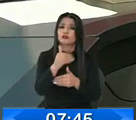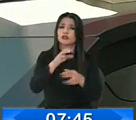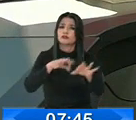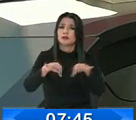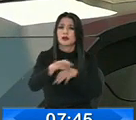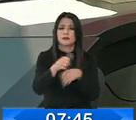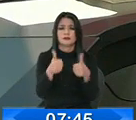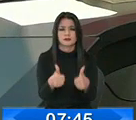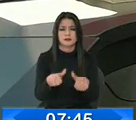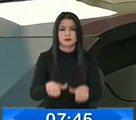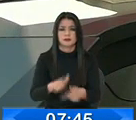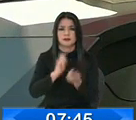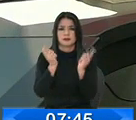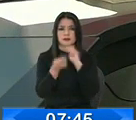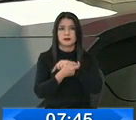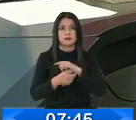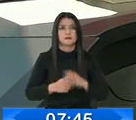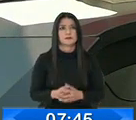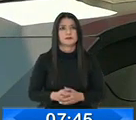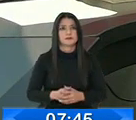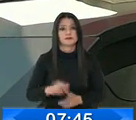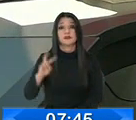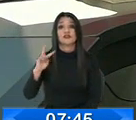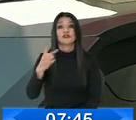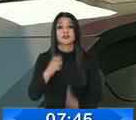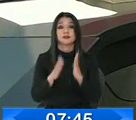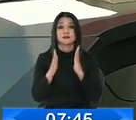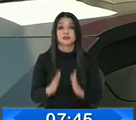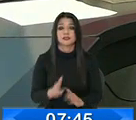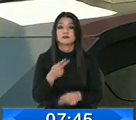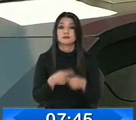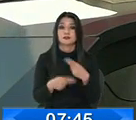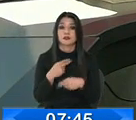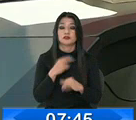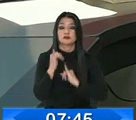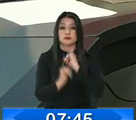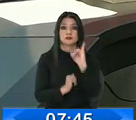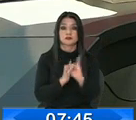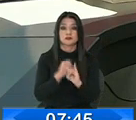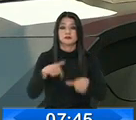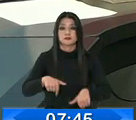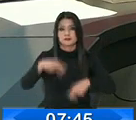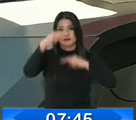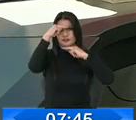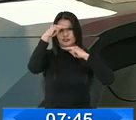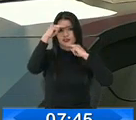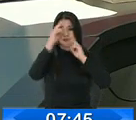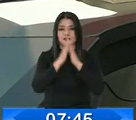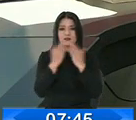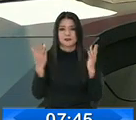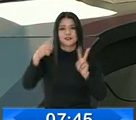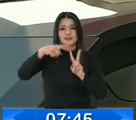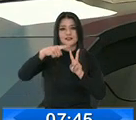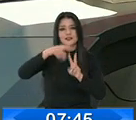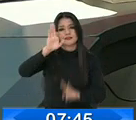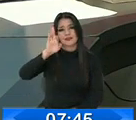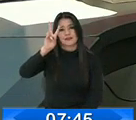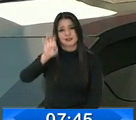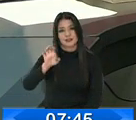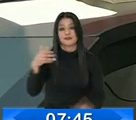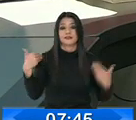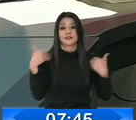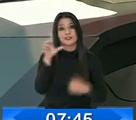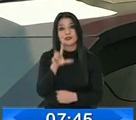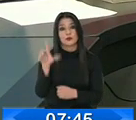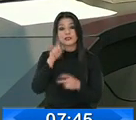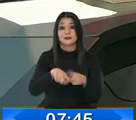que estamos viviendo acá. El viceministro de Comercio Exterior, Diego Caicedo, en el noticiero El Comercio TV de Televicentro. Un feliz lunes,